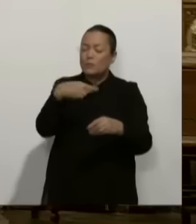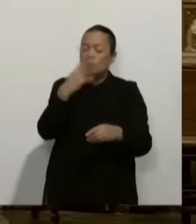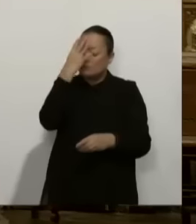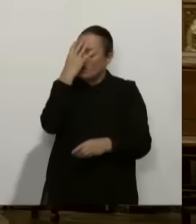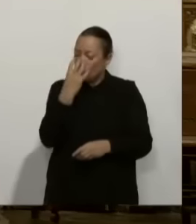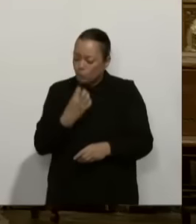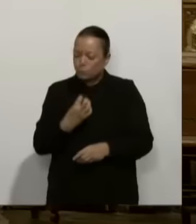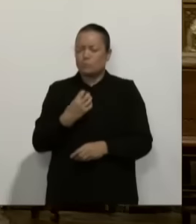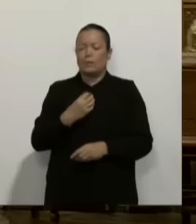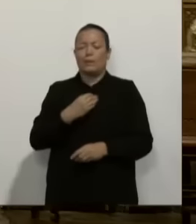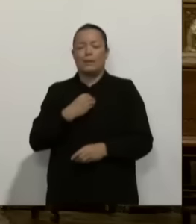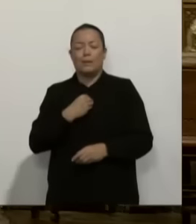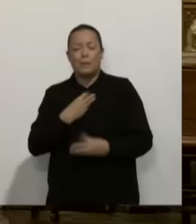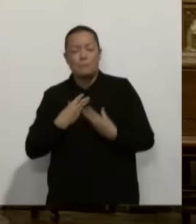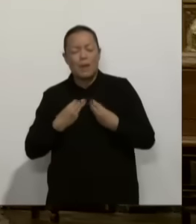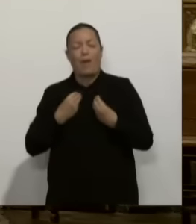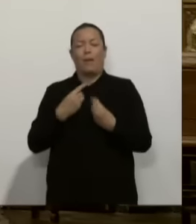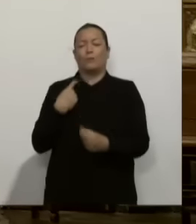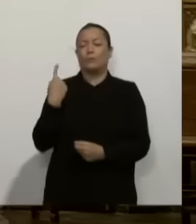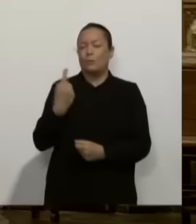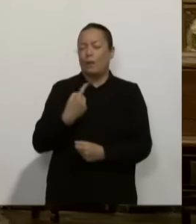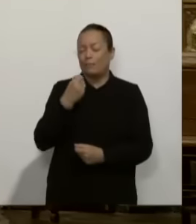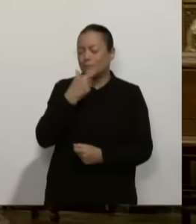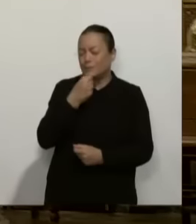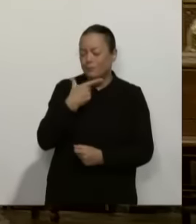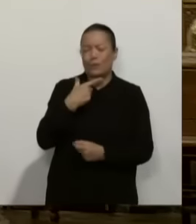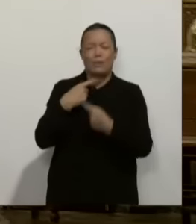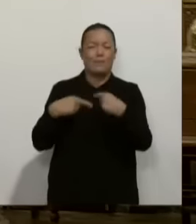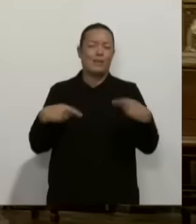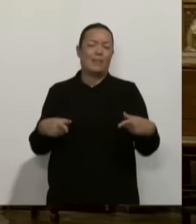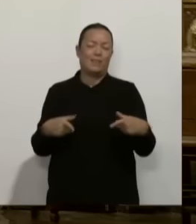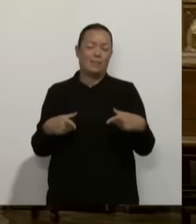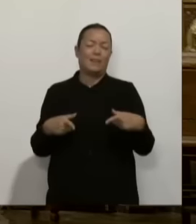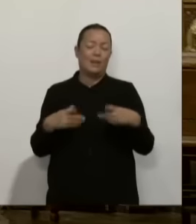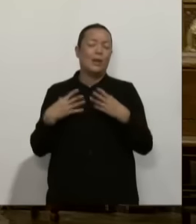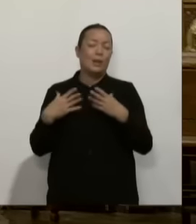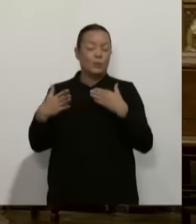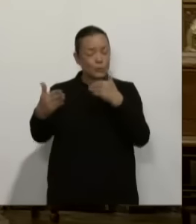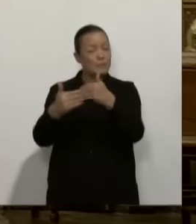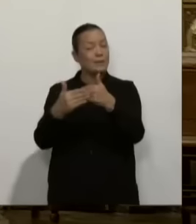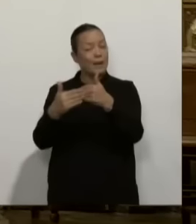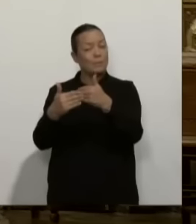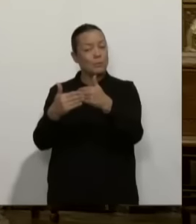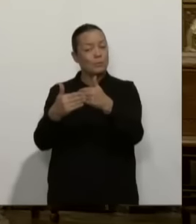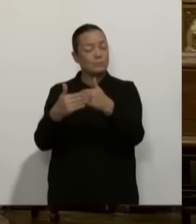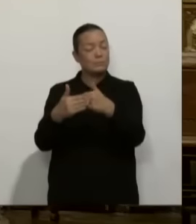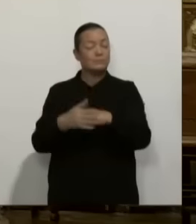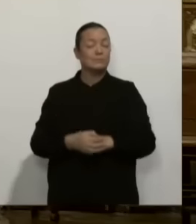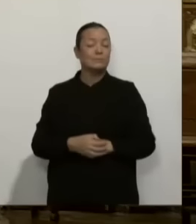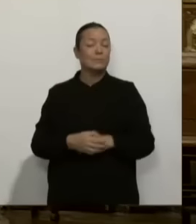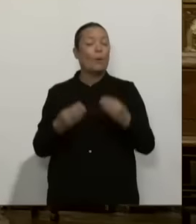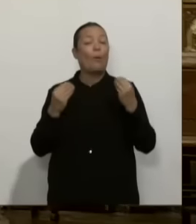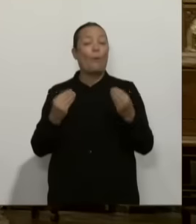de angustias, de miedos, de culpas, de soledades, de adicciones? Porque nos tenemos que parecer a nuestro